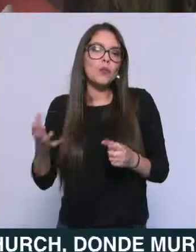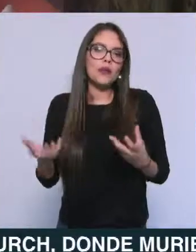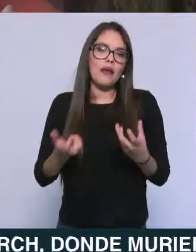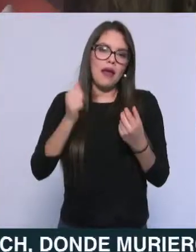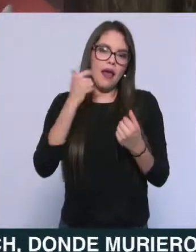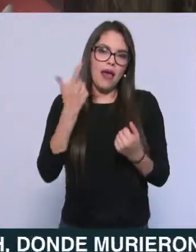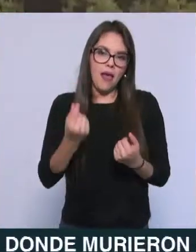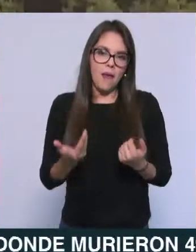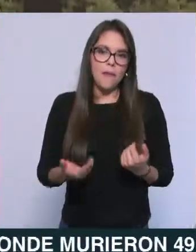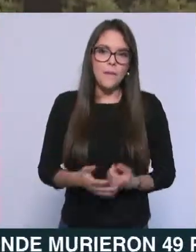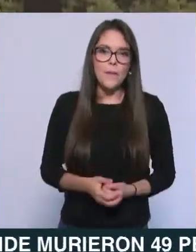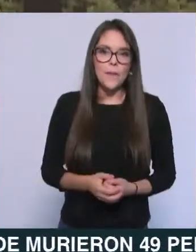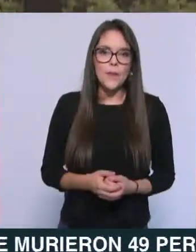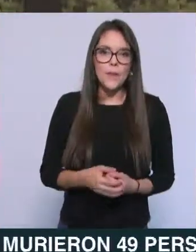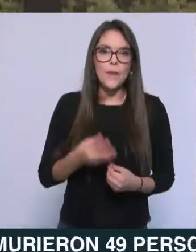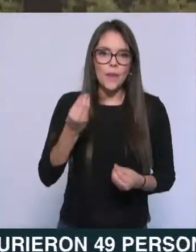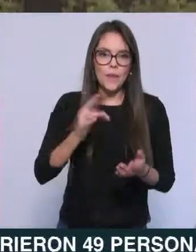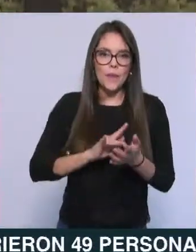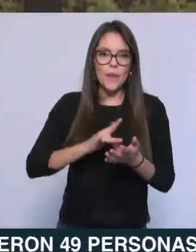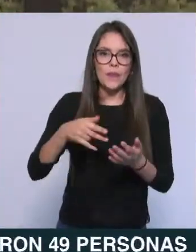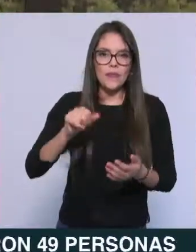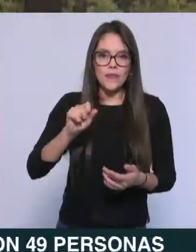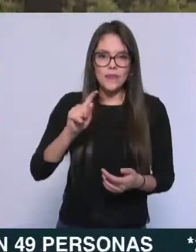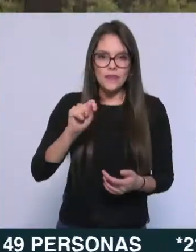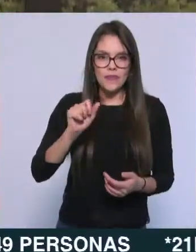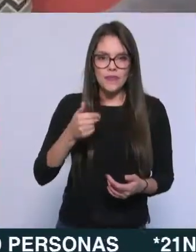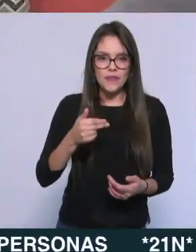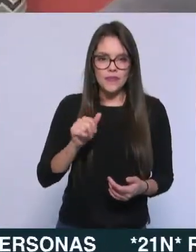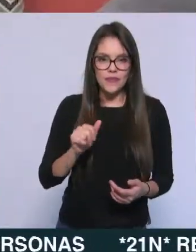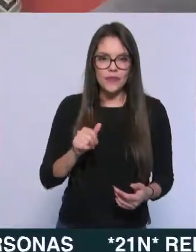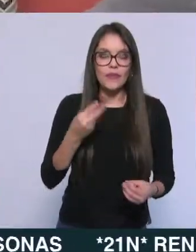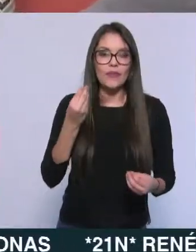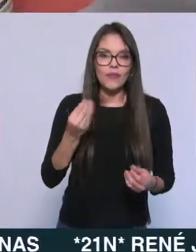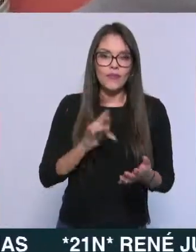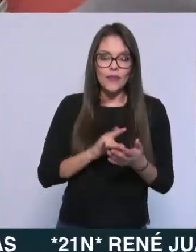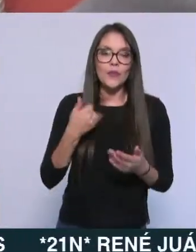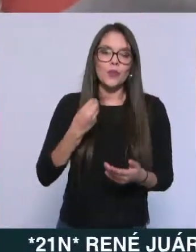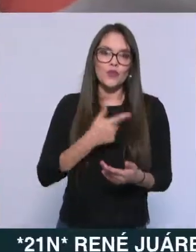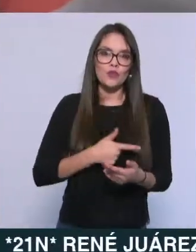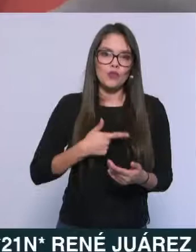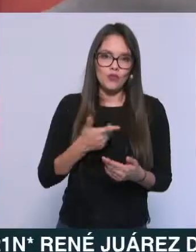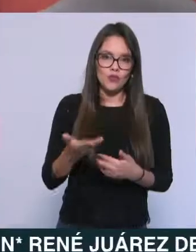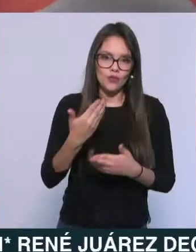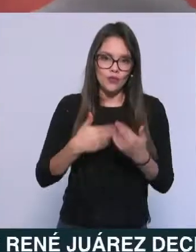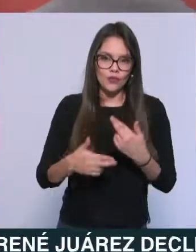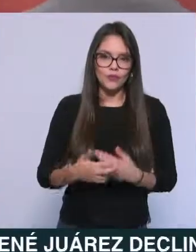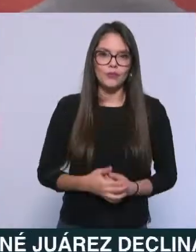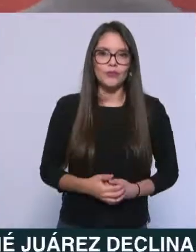origen. Totalmente. Natasha, muchísimas gracias por charlar con nosotros en Capital. Tiene un gusto recibirte. Gracias.